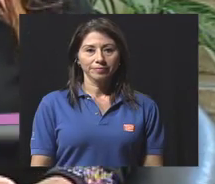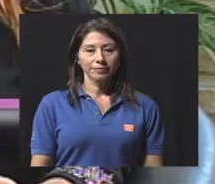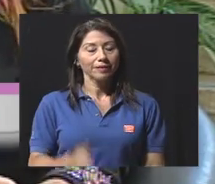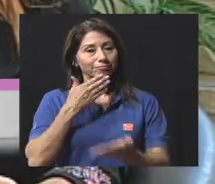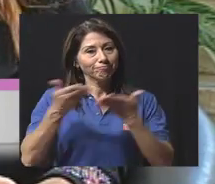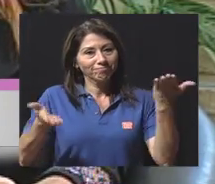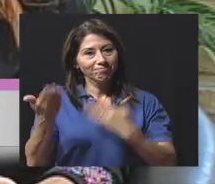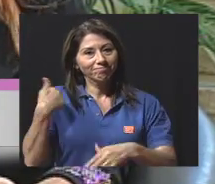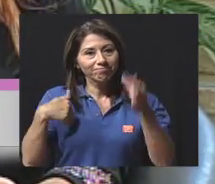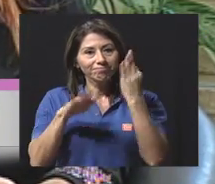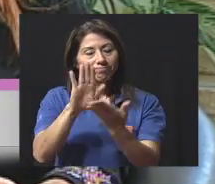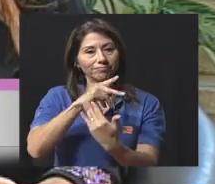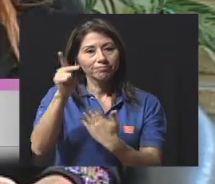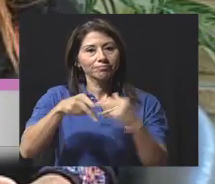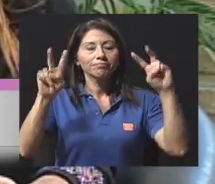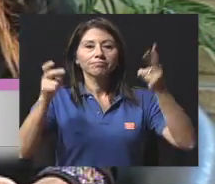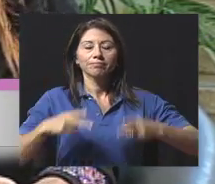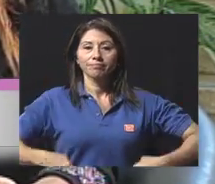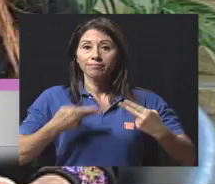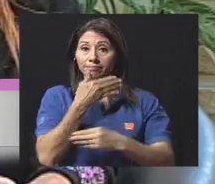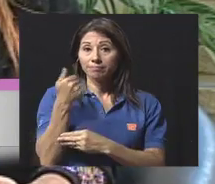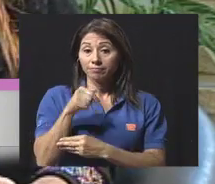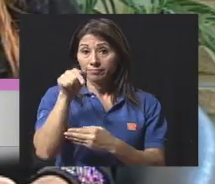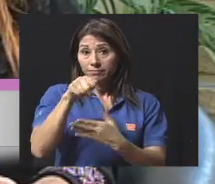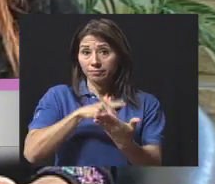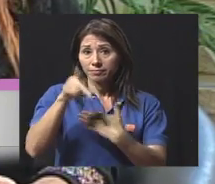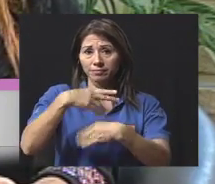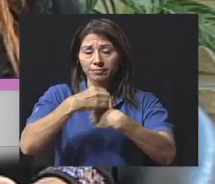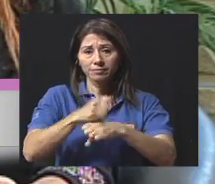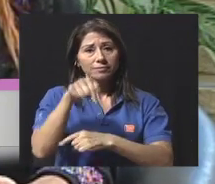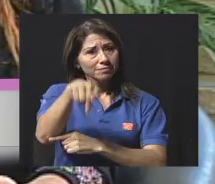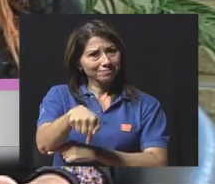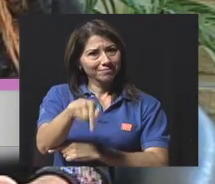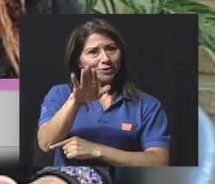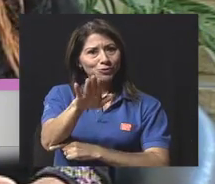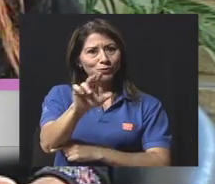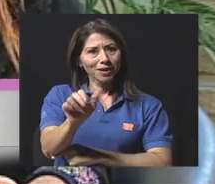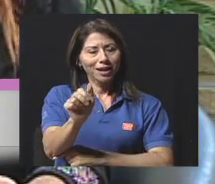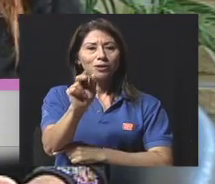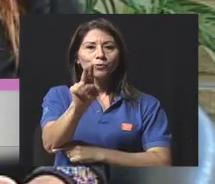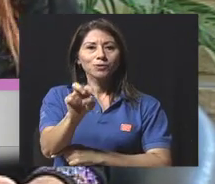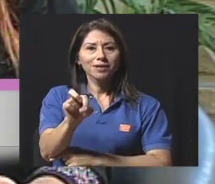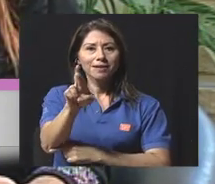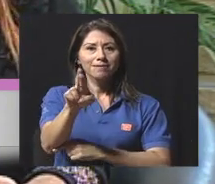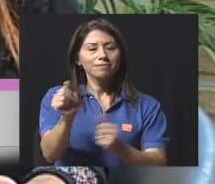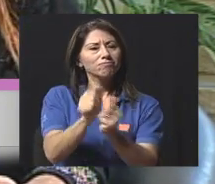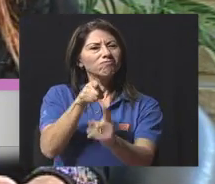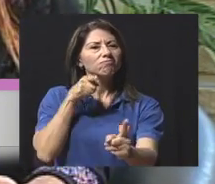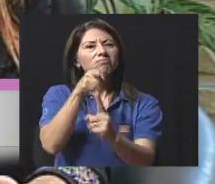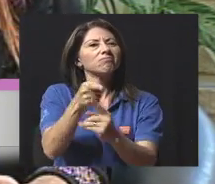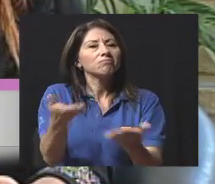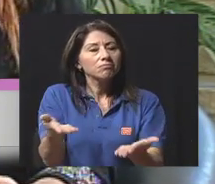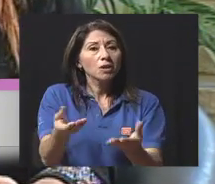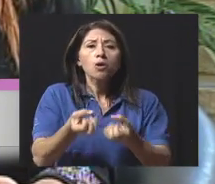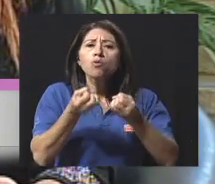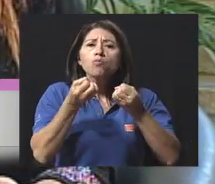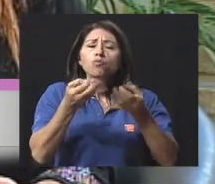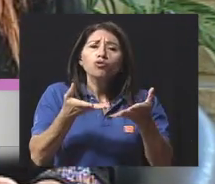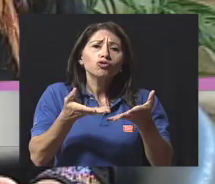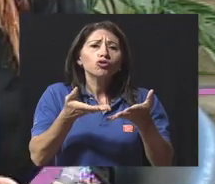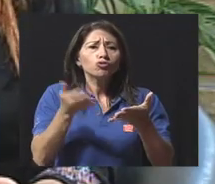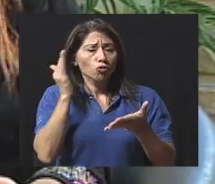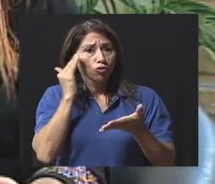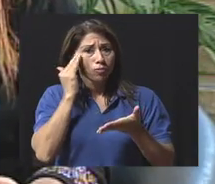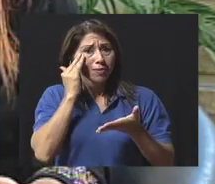bienvenidas y Bienvenidos a su programa vivir mejor un programa que es producido aquí por su canal ucr y con la finalidad de poner en práctica muchos de los